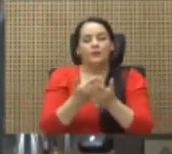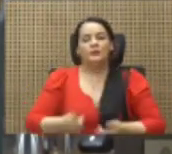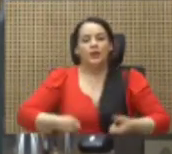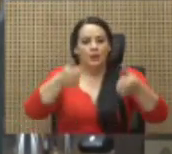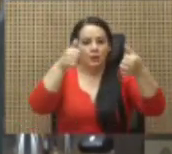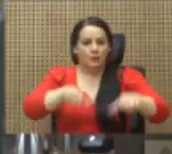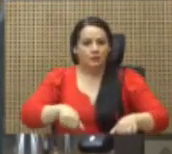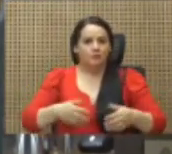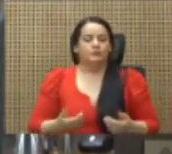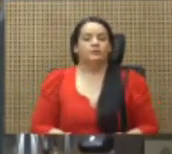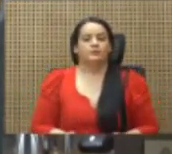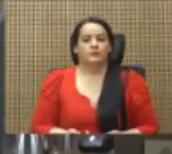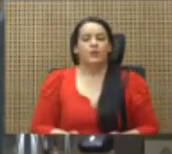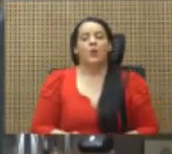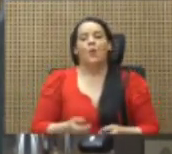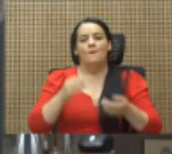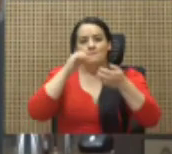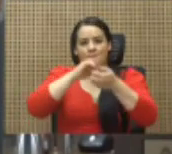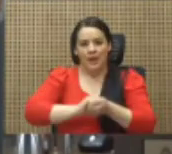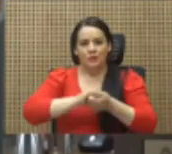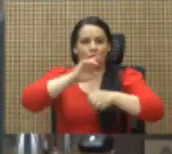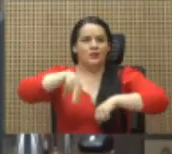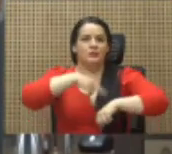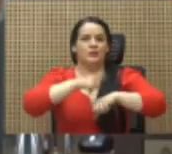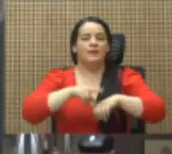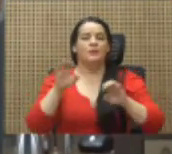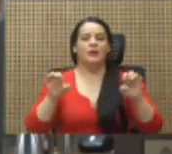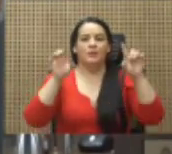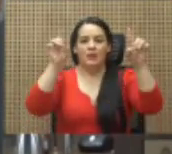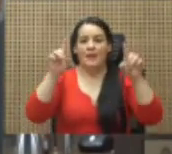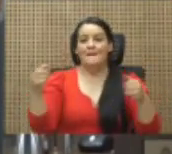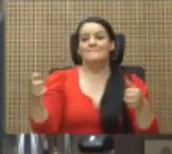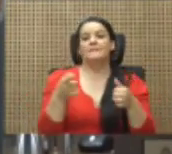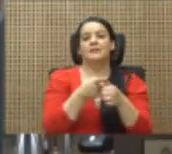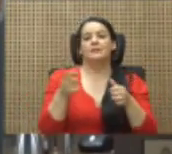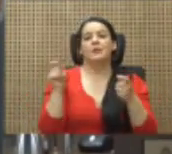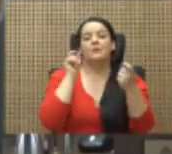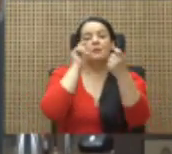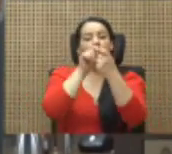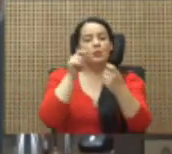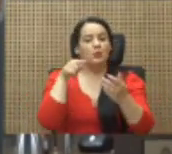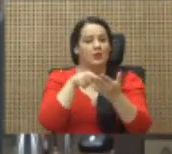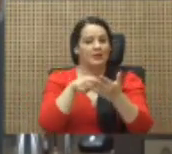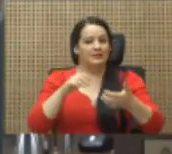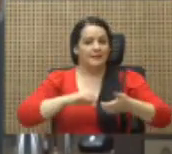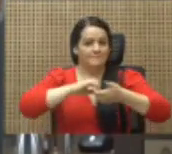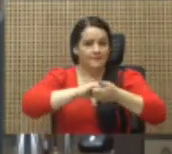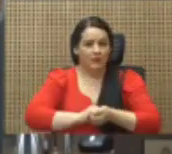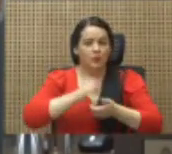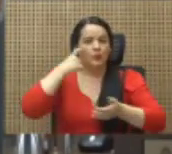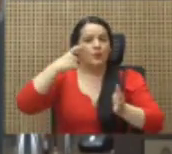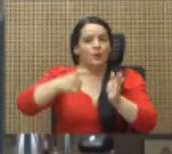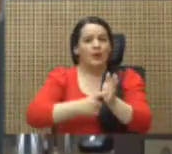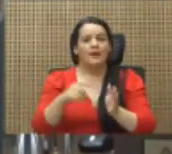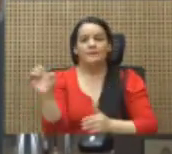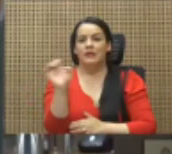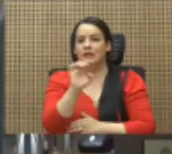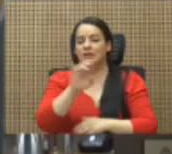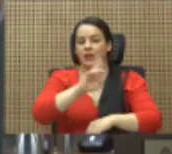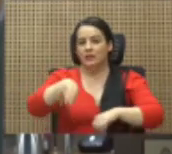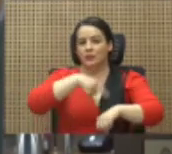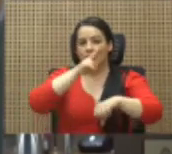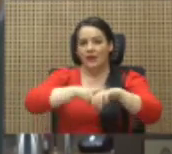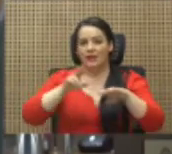un pacto nacional por la educación. Y el primer punto de ese pacto es reconocer la emergencia nacional educativa